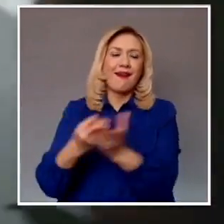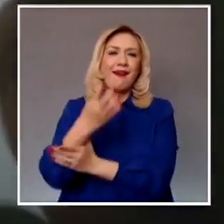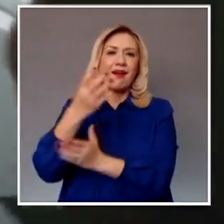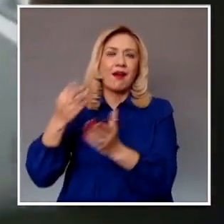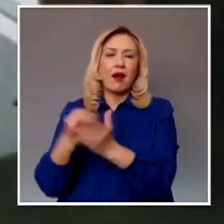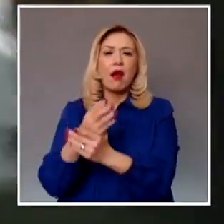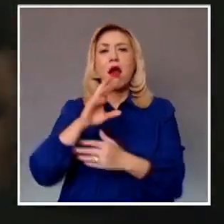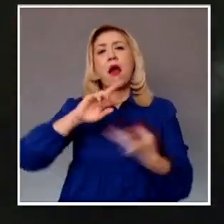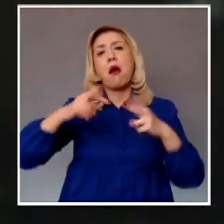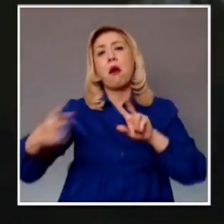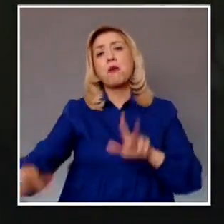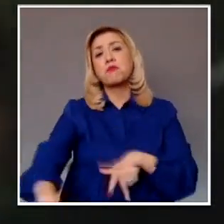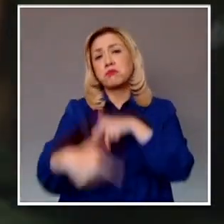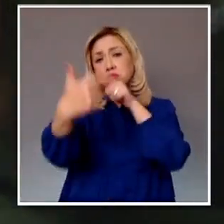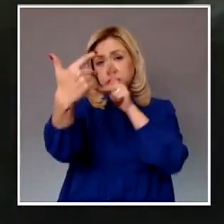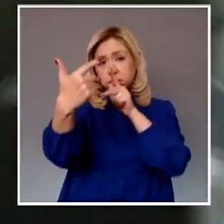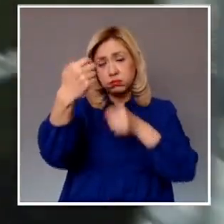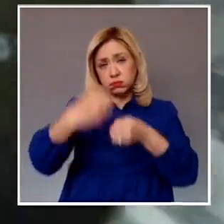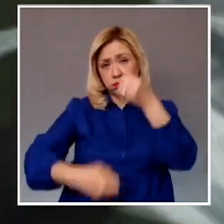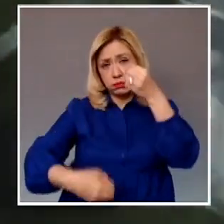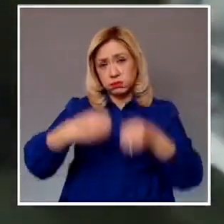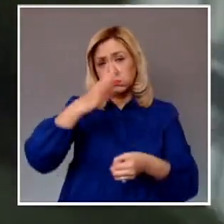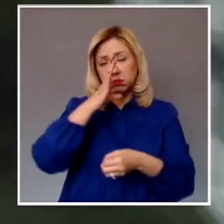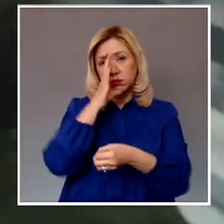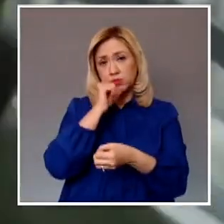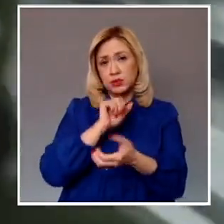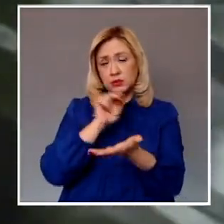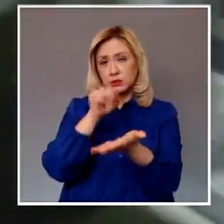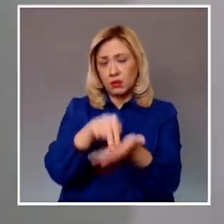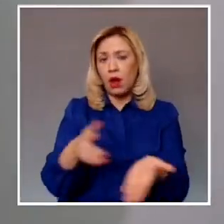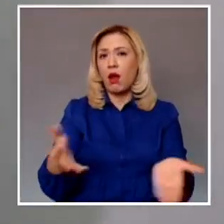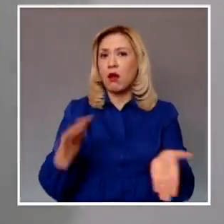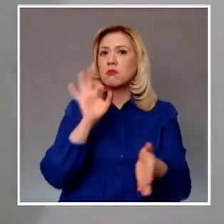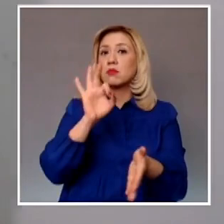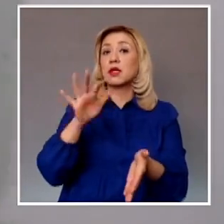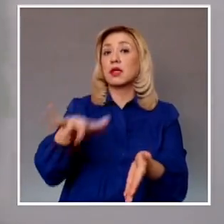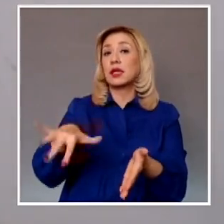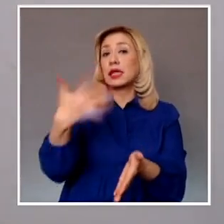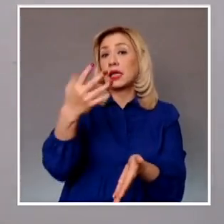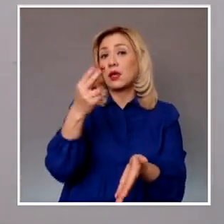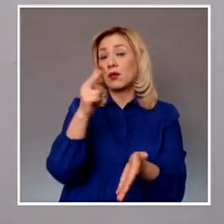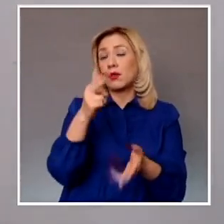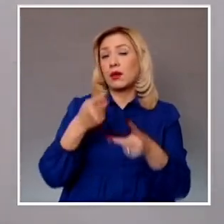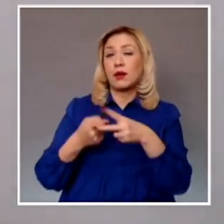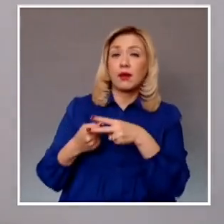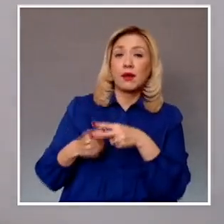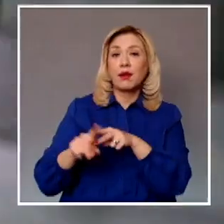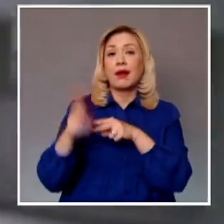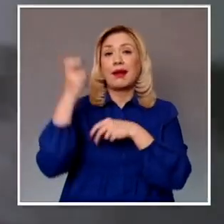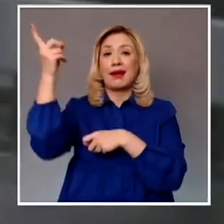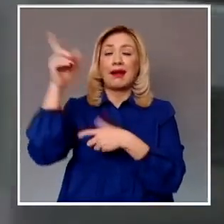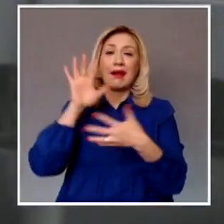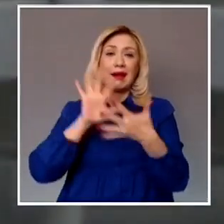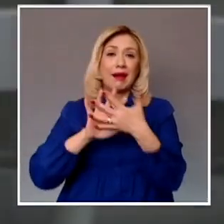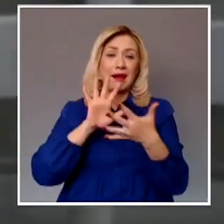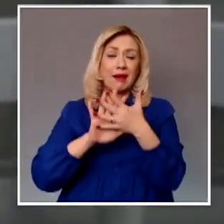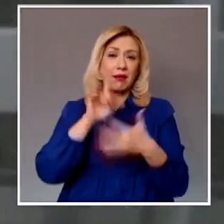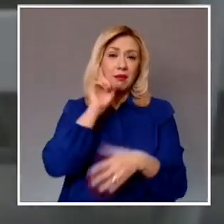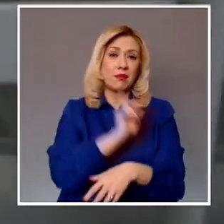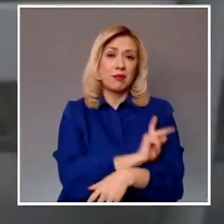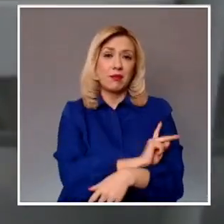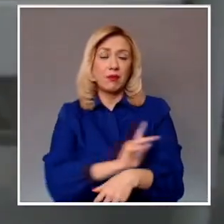Este programa se puso en marcha desde el pasado 15 de noviembre en este centro penitenciario femenil, que concentra el mayor número